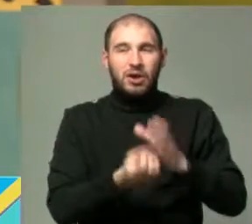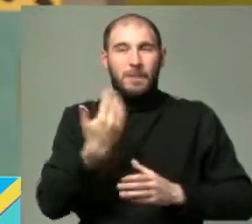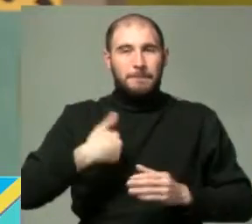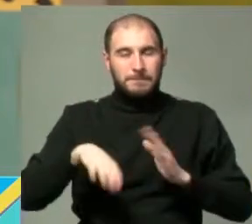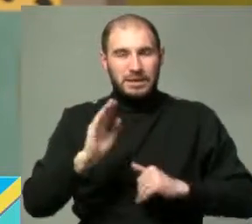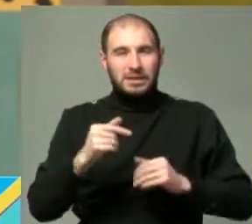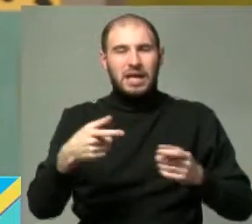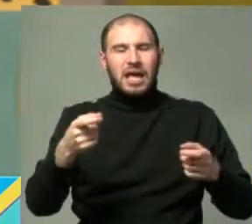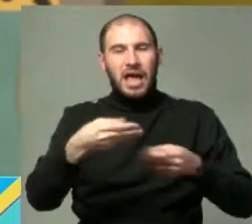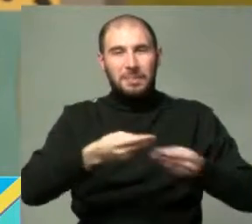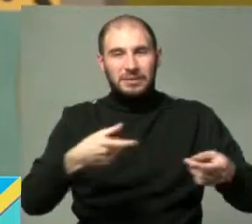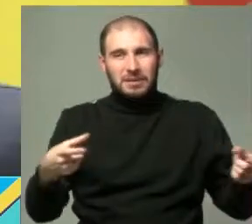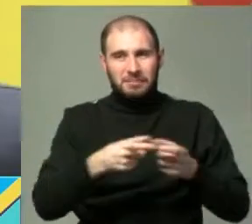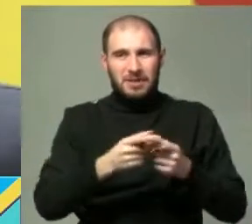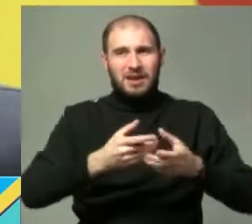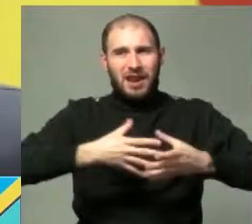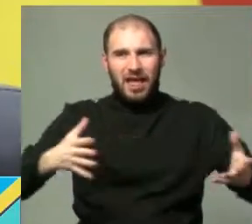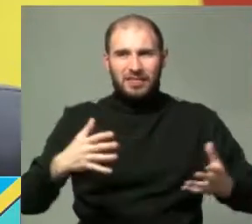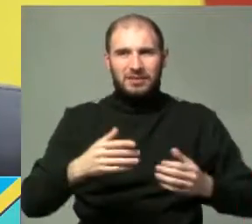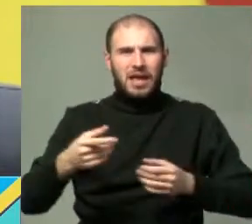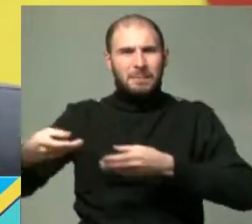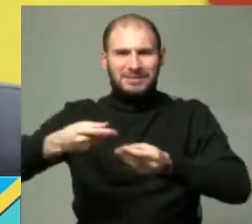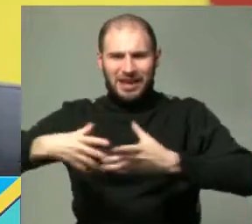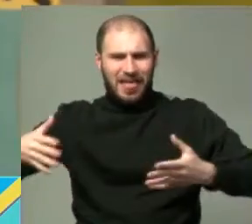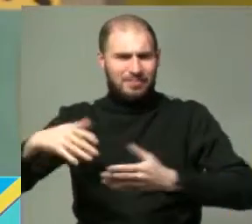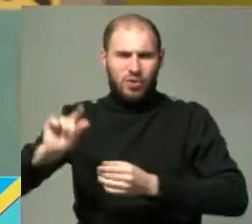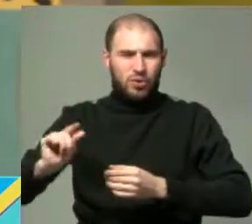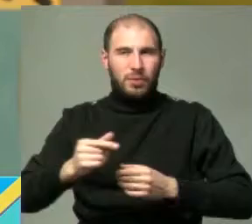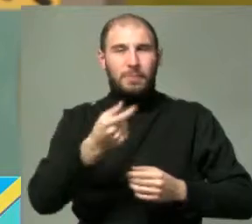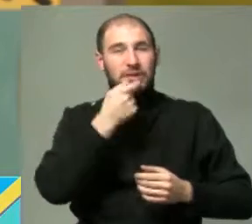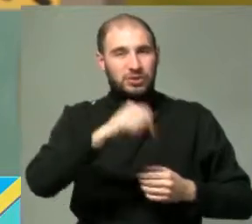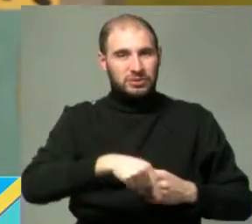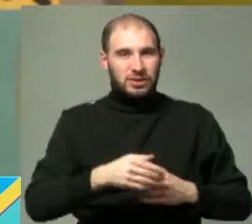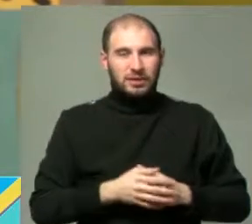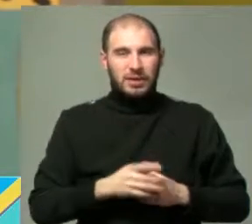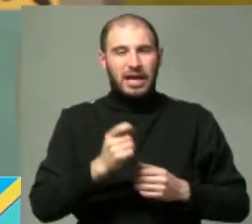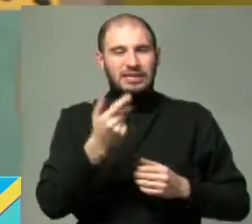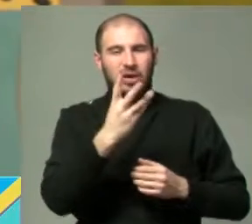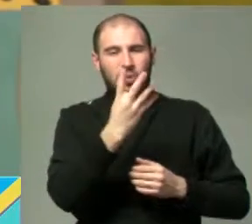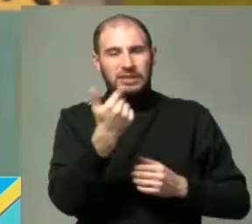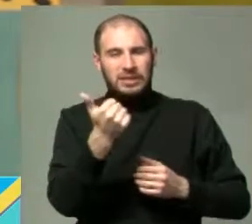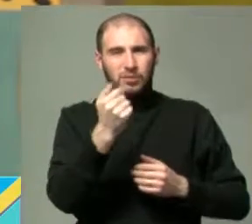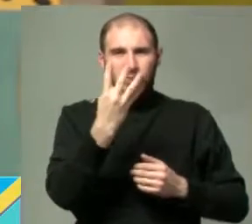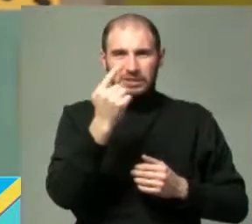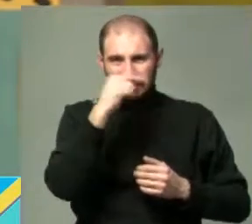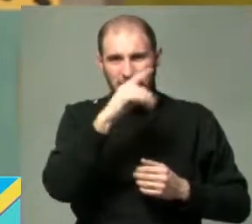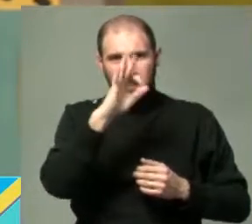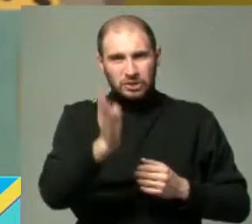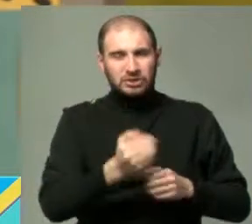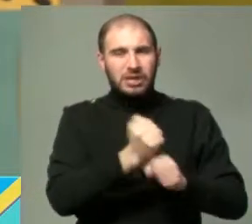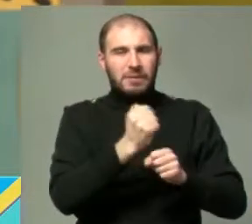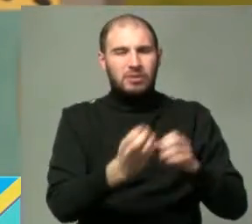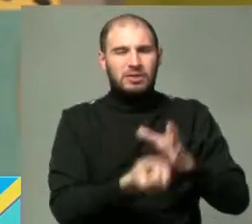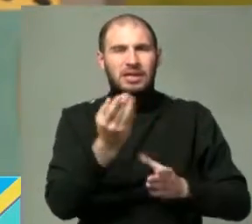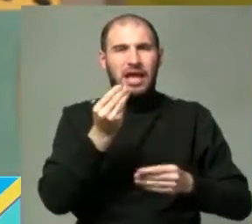Argentina son las micro, pequeñas y medianas empresas, más que las grandes empresas. En la provincia de Mendoza, casi 46, 47% del empleo la